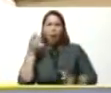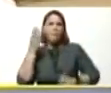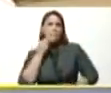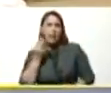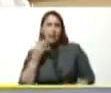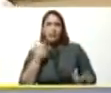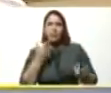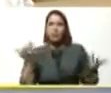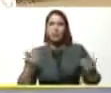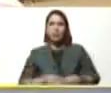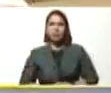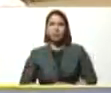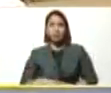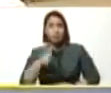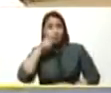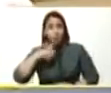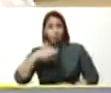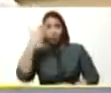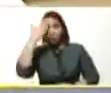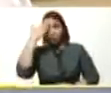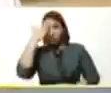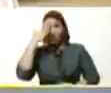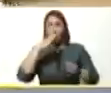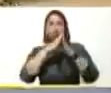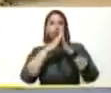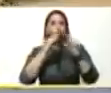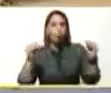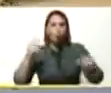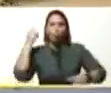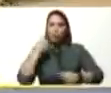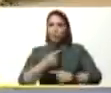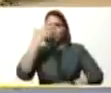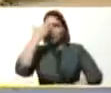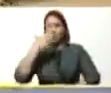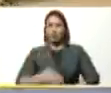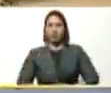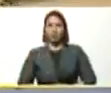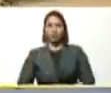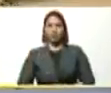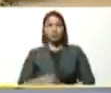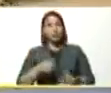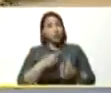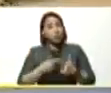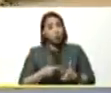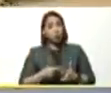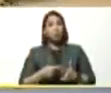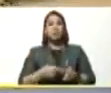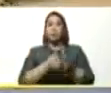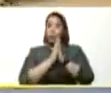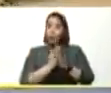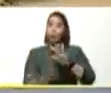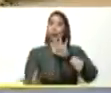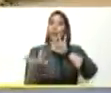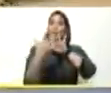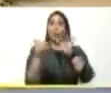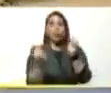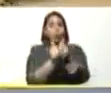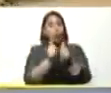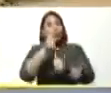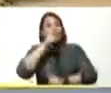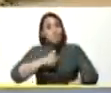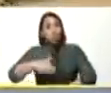experiencia, el pueblo sabe todo lo que hay que saber. Entonces, conectémonos con